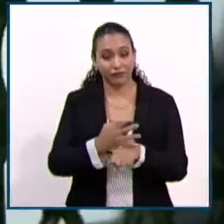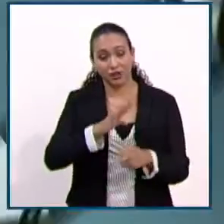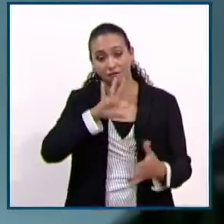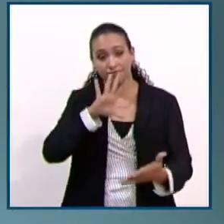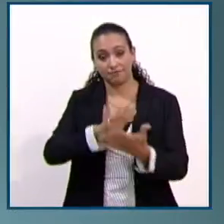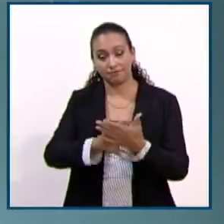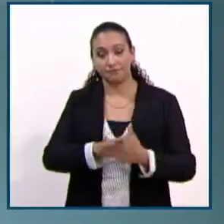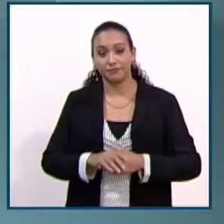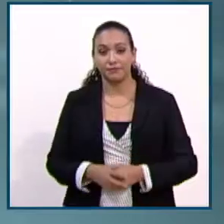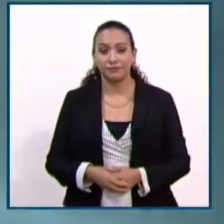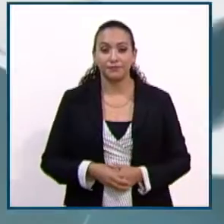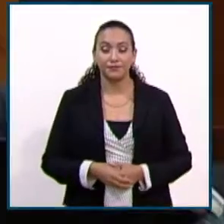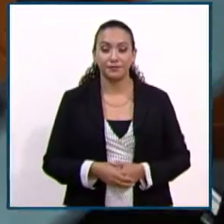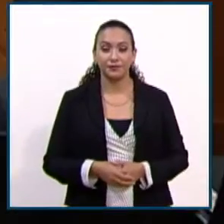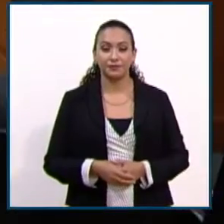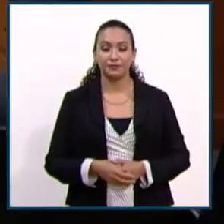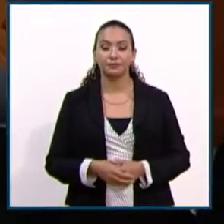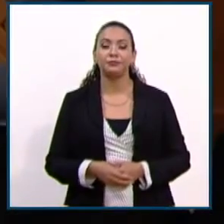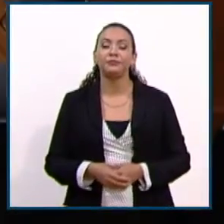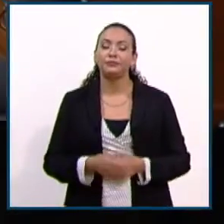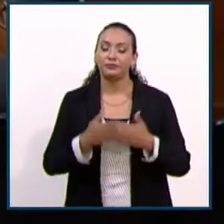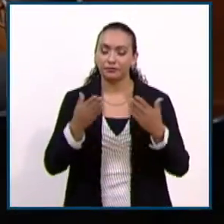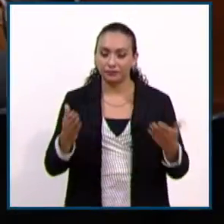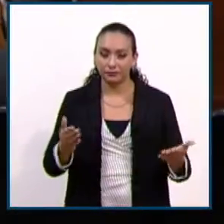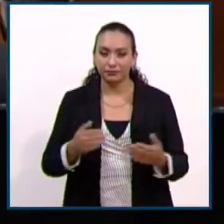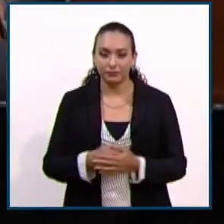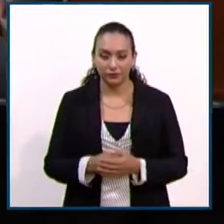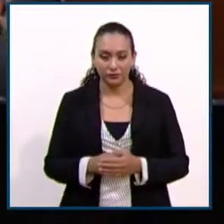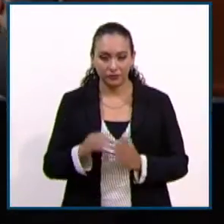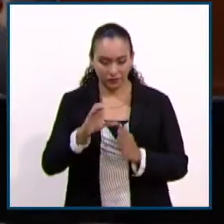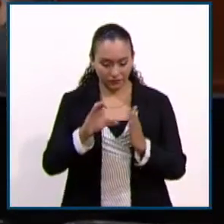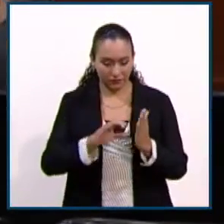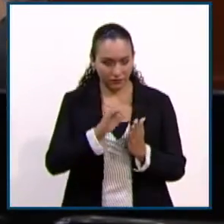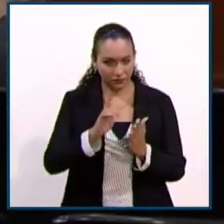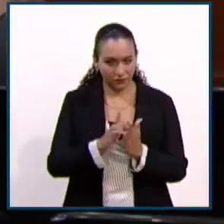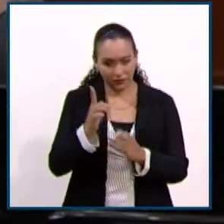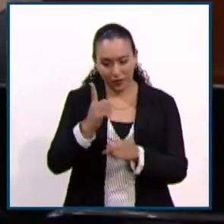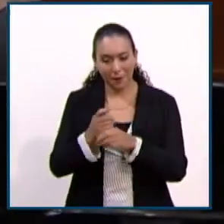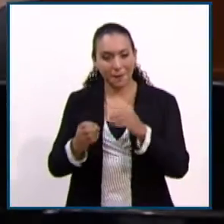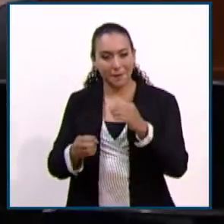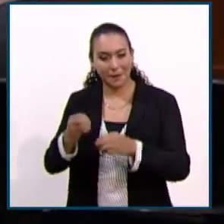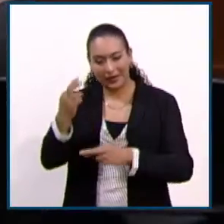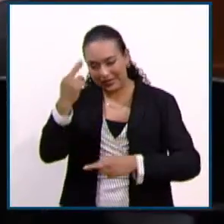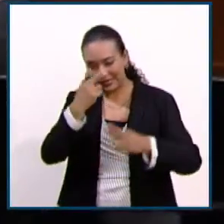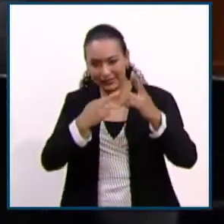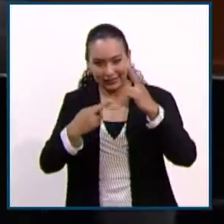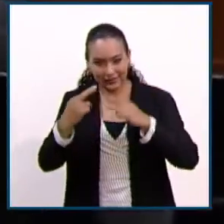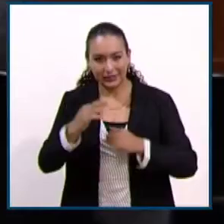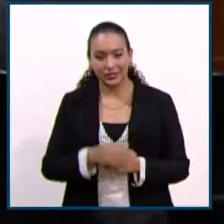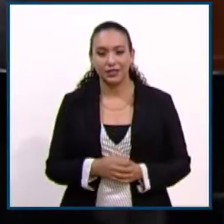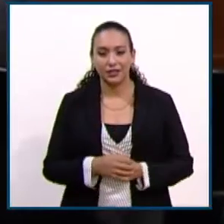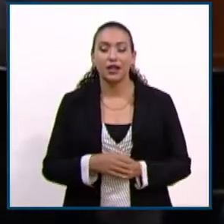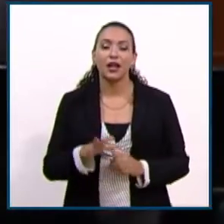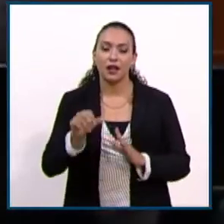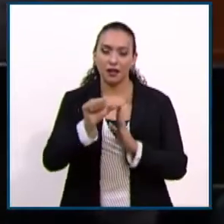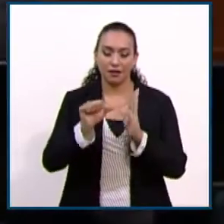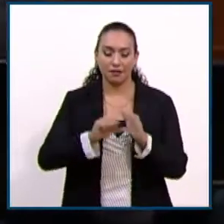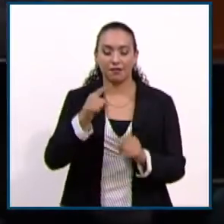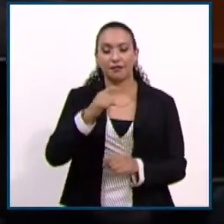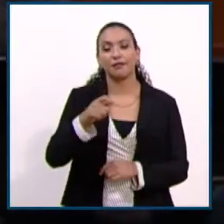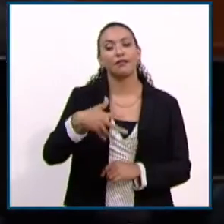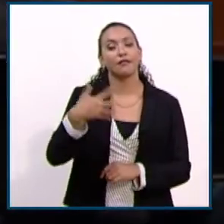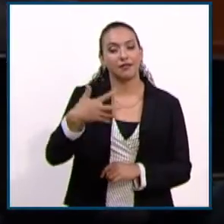aislada. Al resolver una controversia constitucional, la primera sala de la Corte también determinó que el artículo